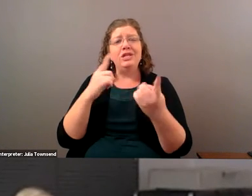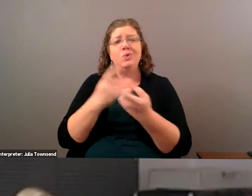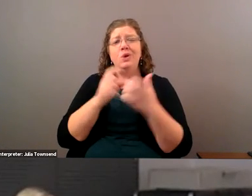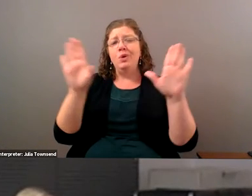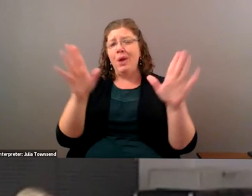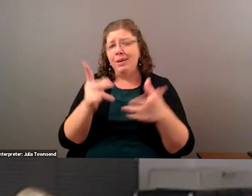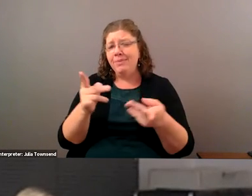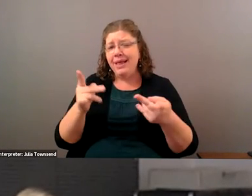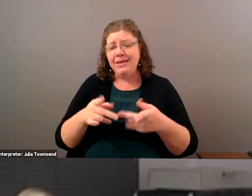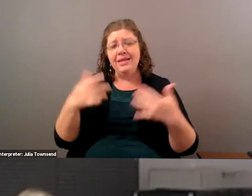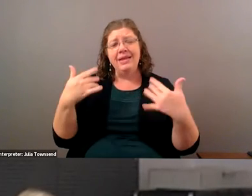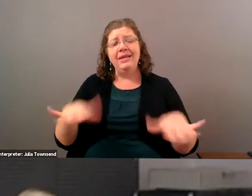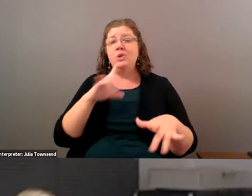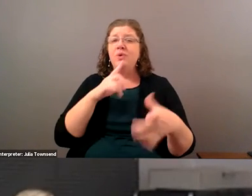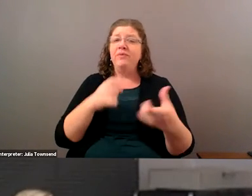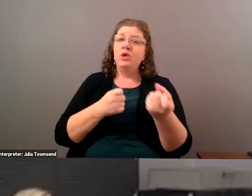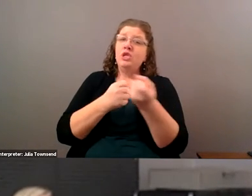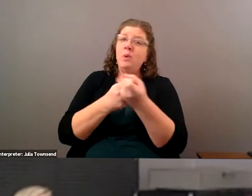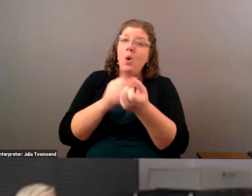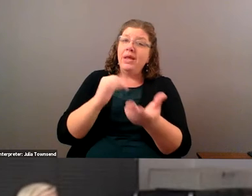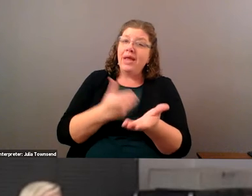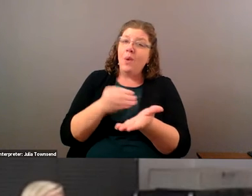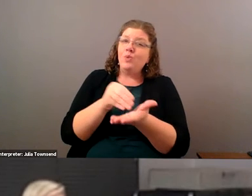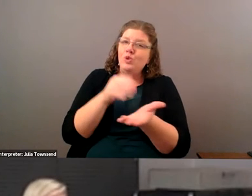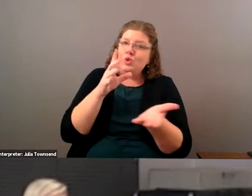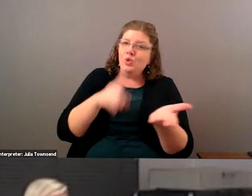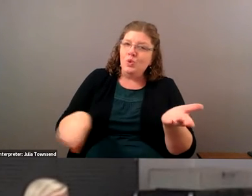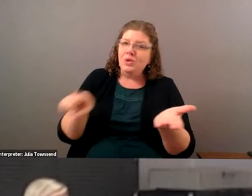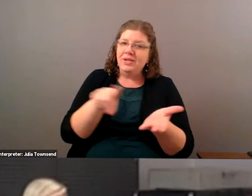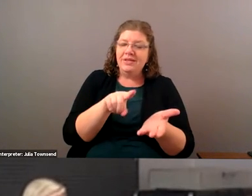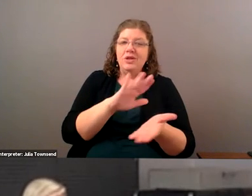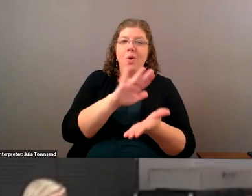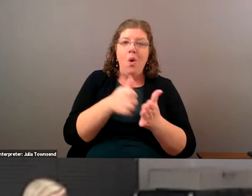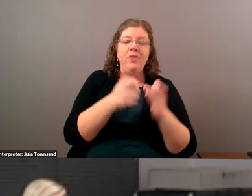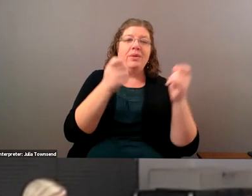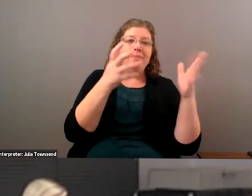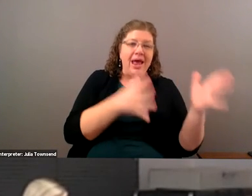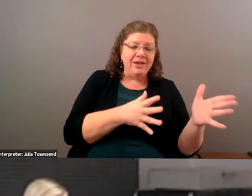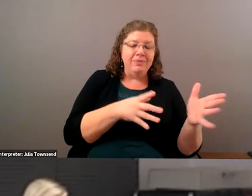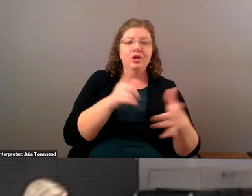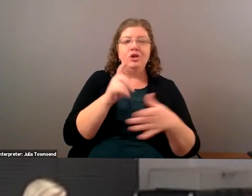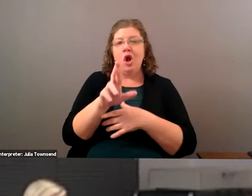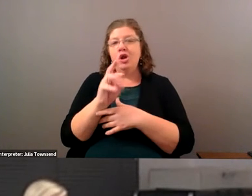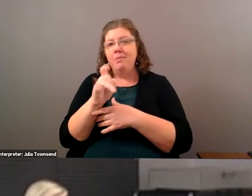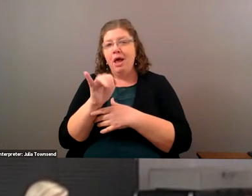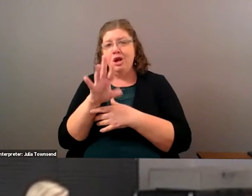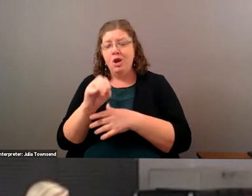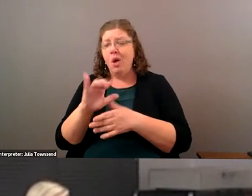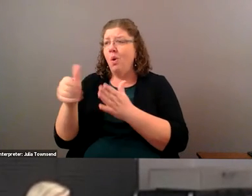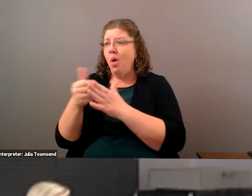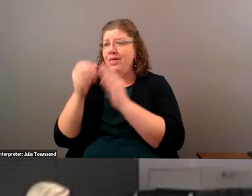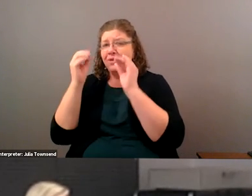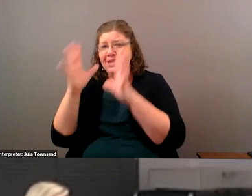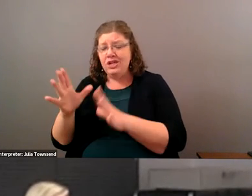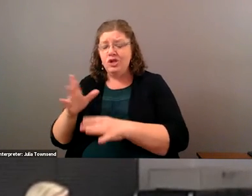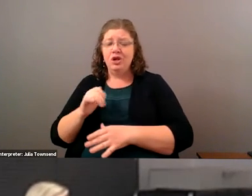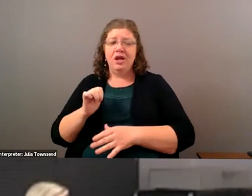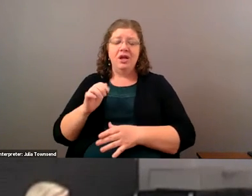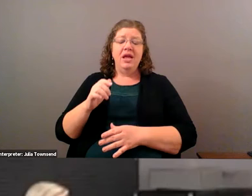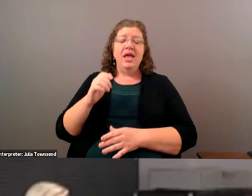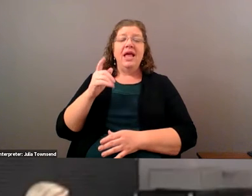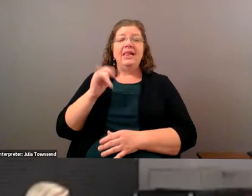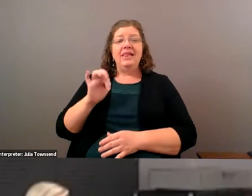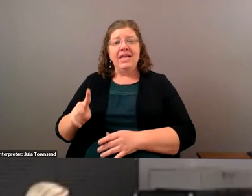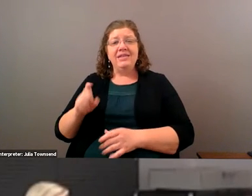a los estudiantes, toda la gerencia, la doctora Maldonado, todos los maestros, el personal clasificado. Muchas gracias por todo lo que hacen.